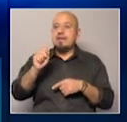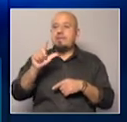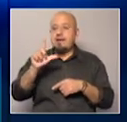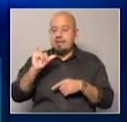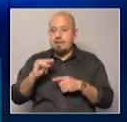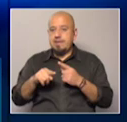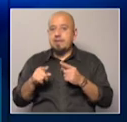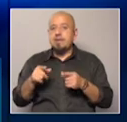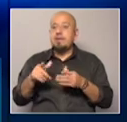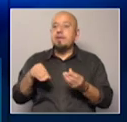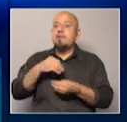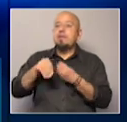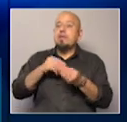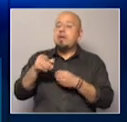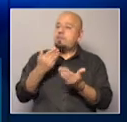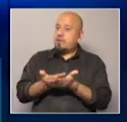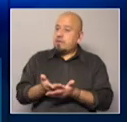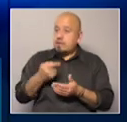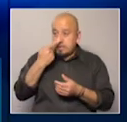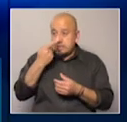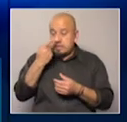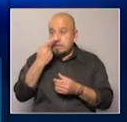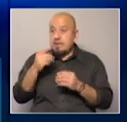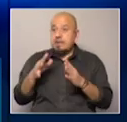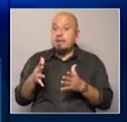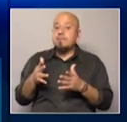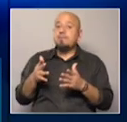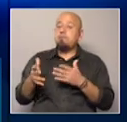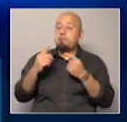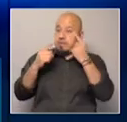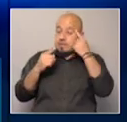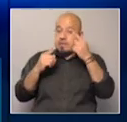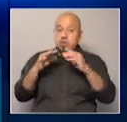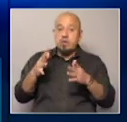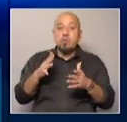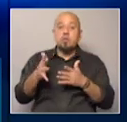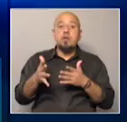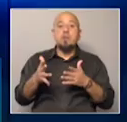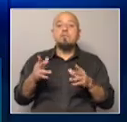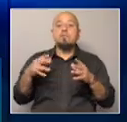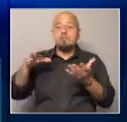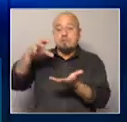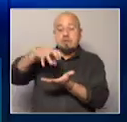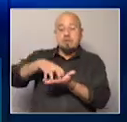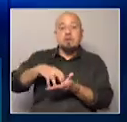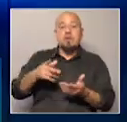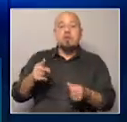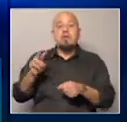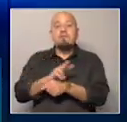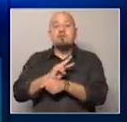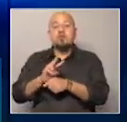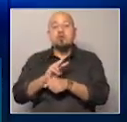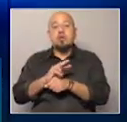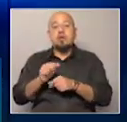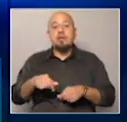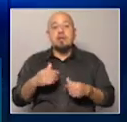de Apelaciones de Familia. Él plantea algo interesante también, uh-huh, Pilar, que es la necesidad de ir pensando en una defensoría del recién nacido. Este planteo lo hizo en el